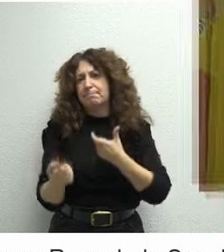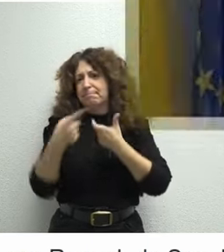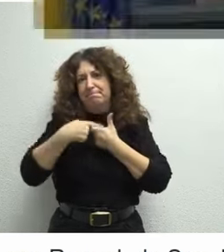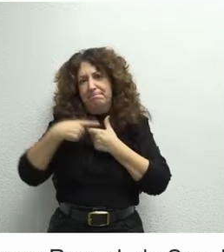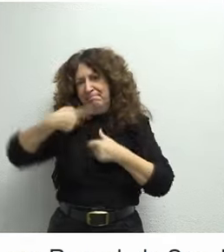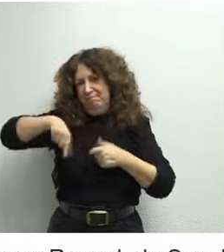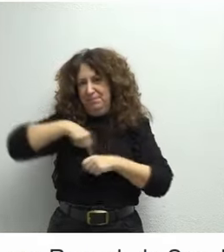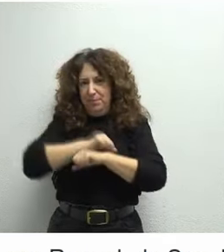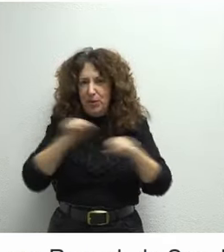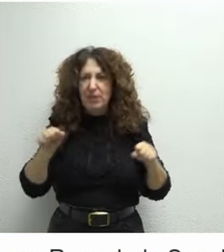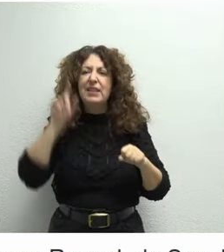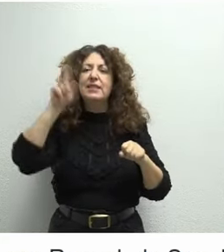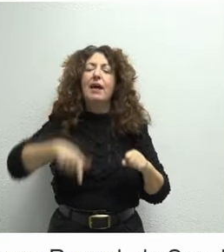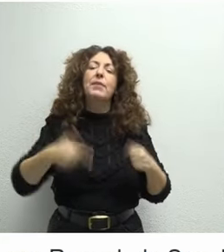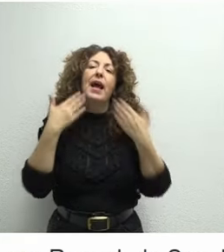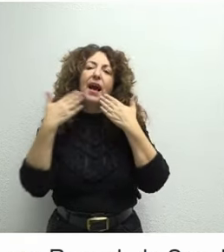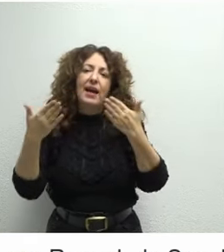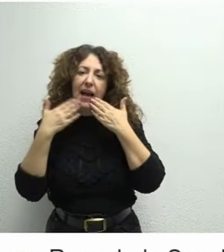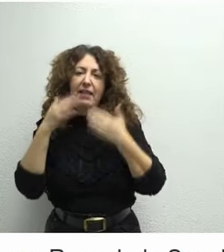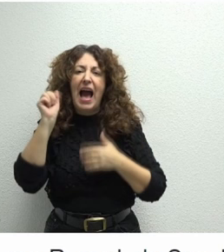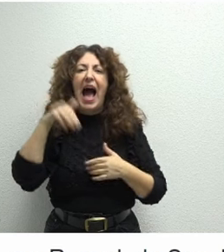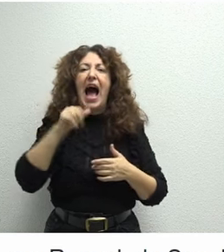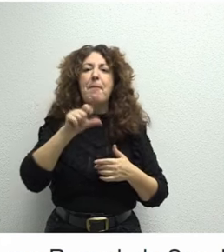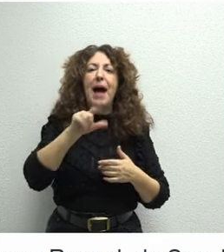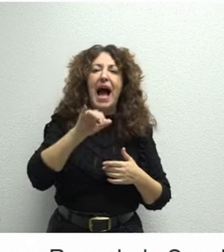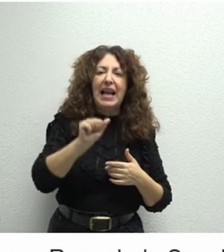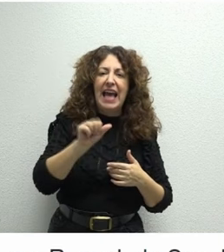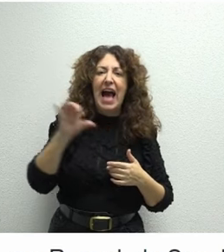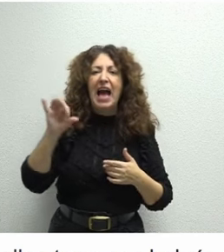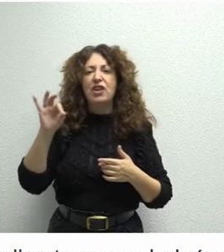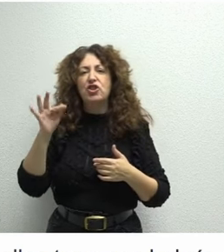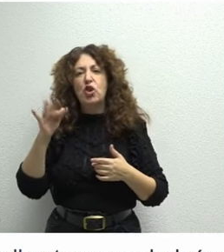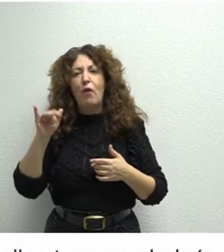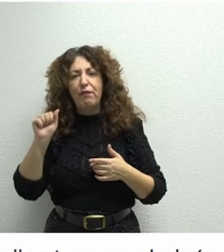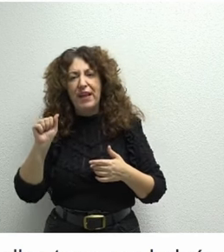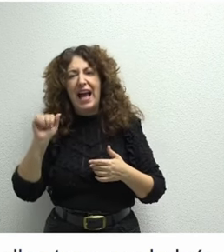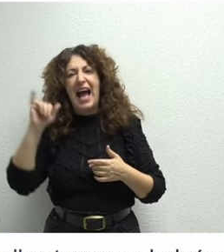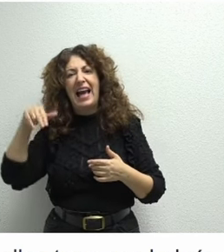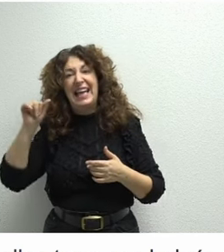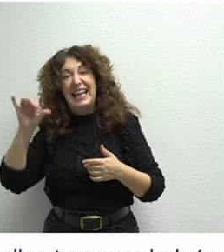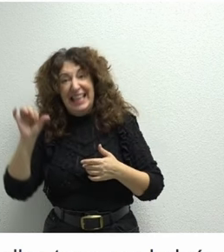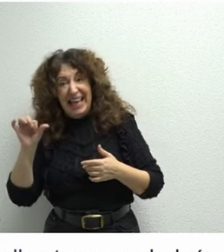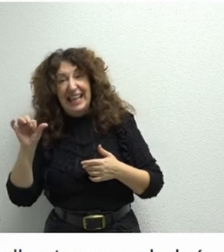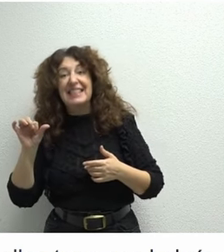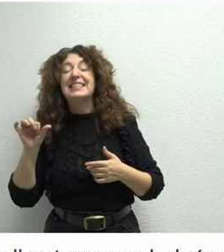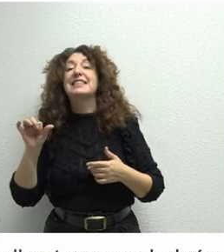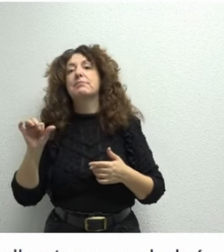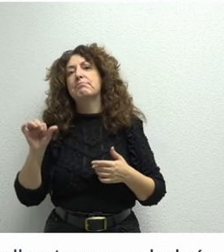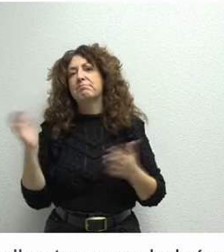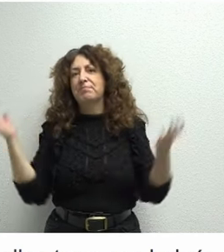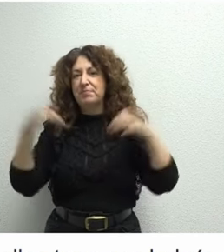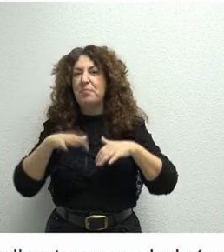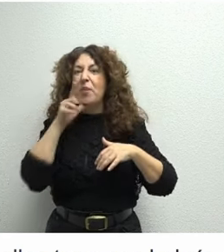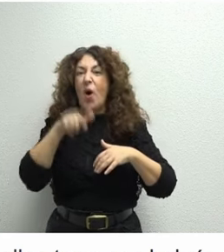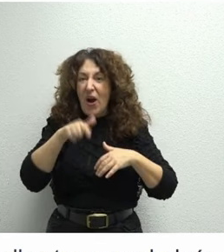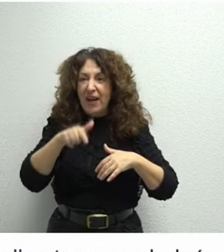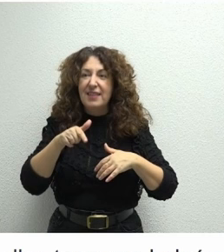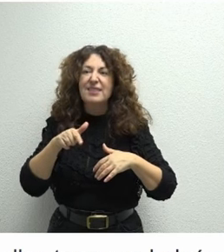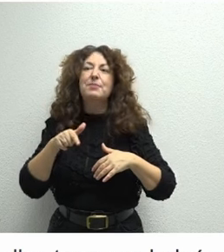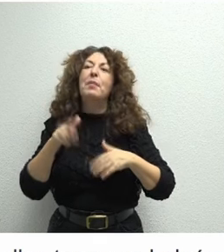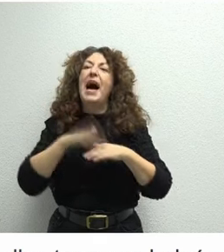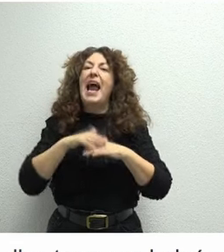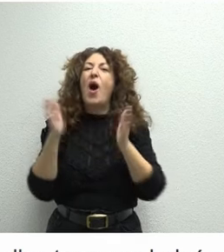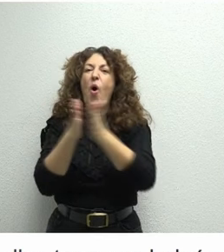Amalia Sofía Inés este encuentro Porque es manera de que los compañeros de federación nos veamos de vez en cuando y para mí es un